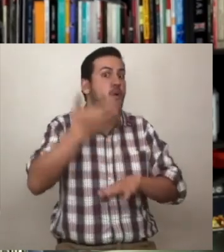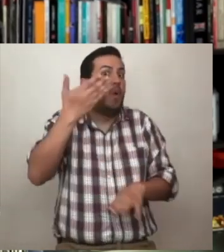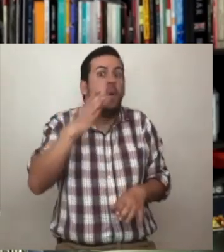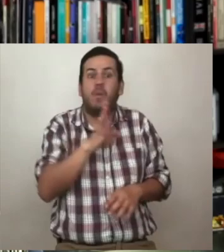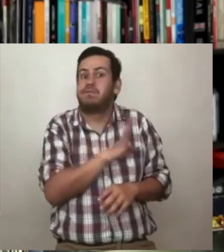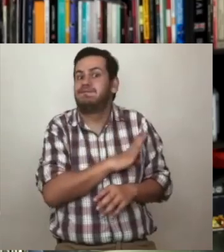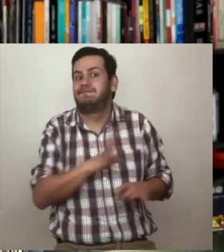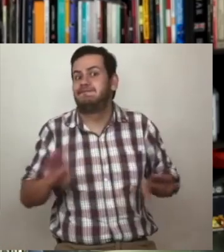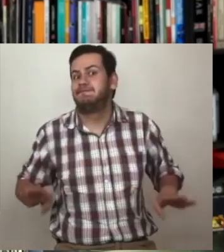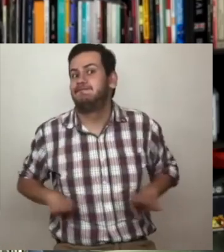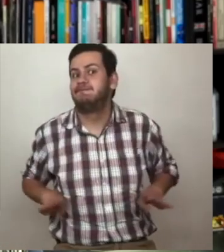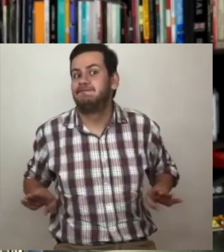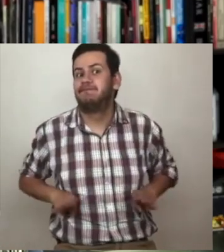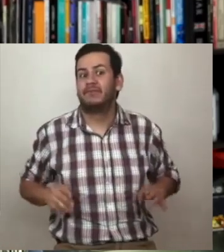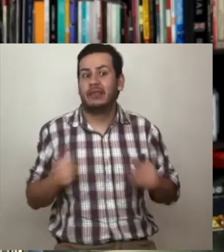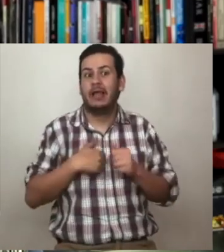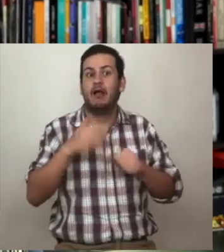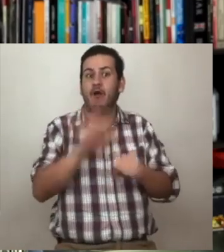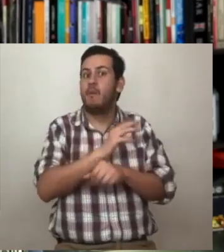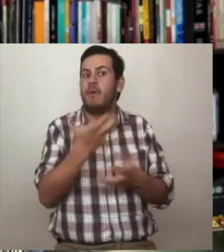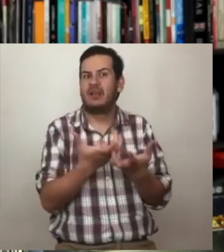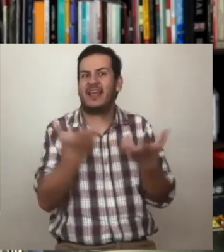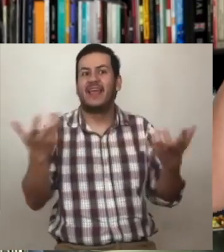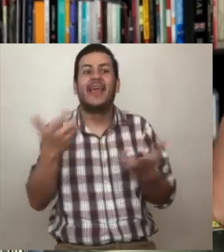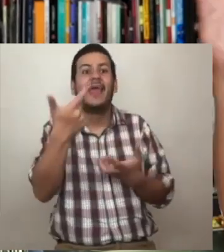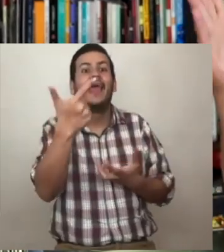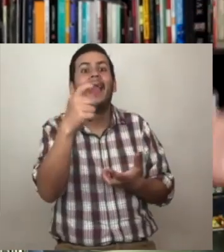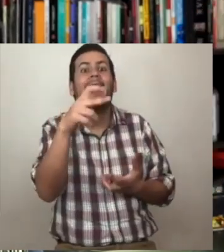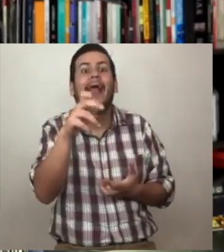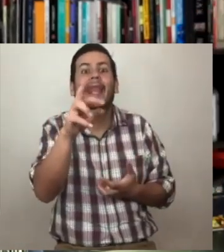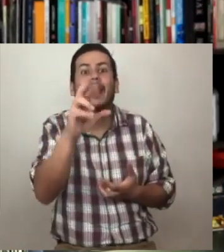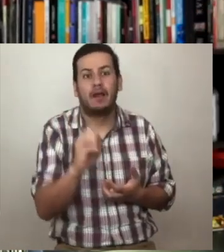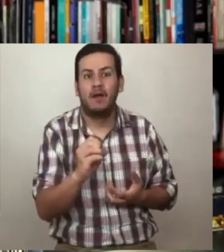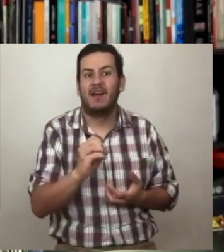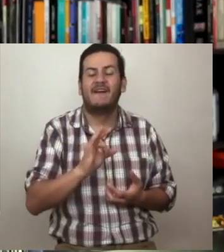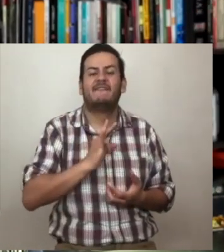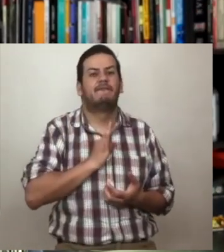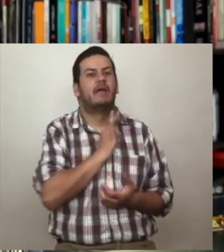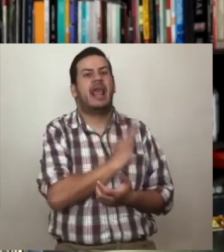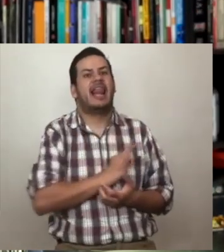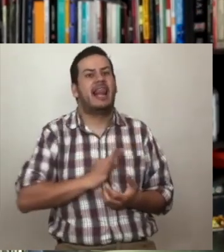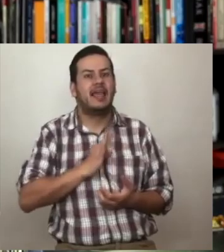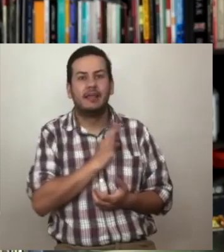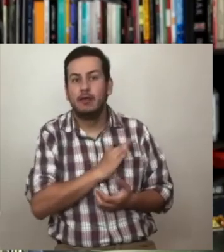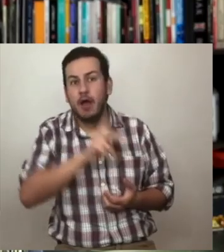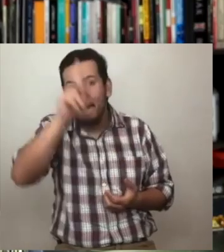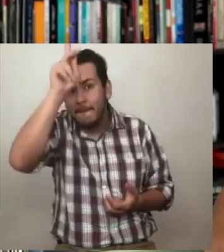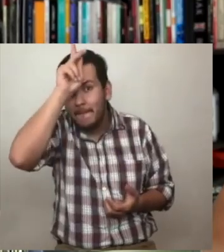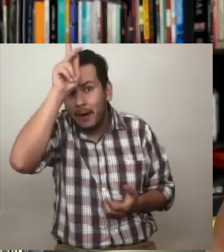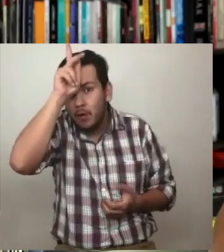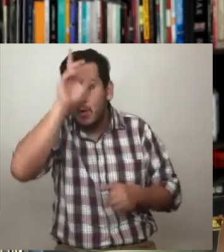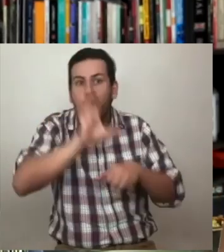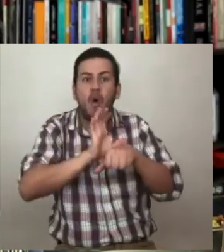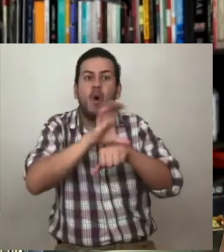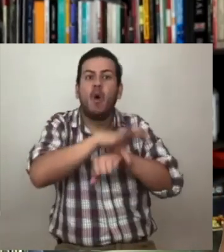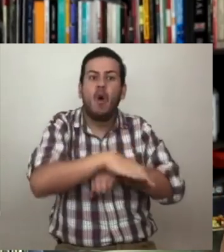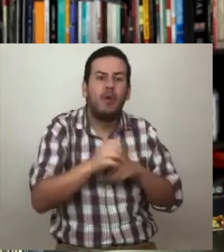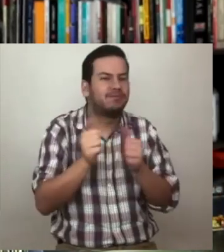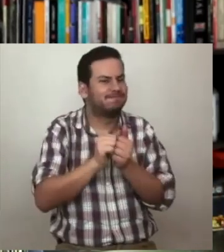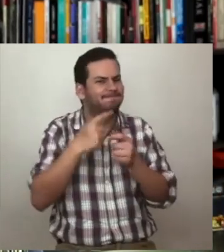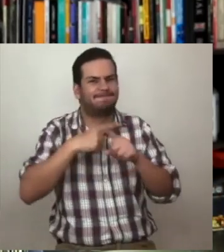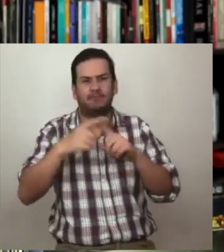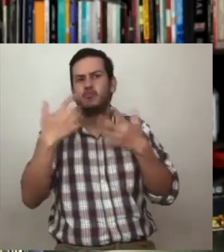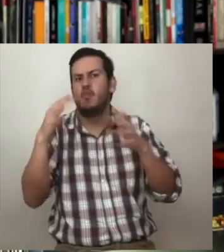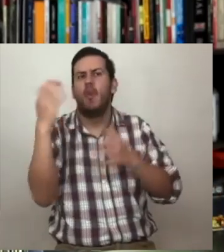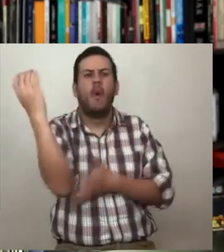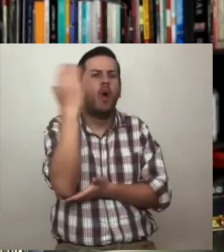buena estrategia hacer cuarentenas por género. Así es. Felicidades, Perú, Panamá, Colombia. Les aplaudo la genialidad de